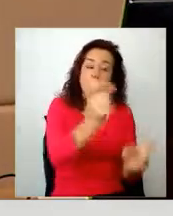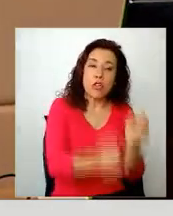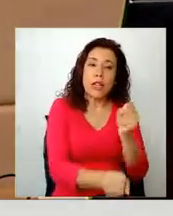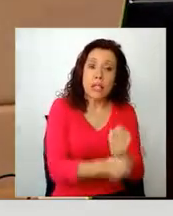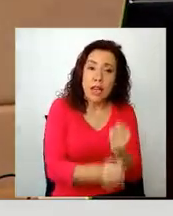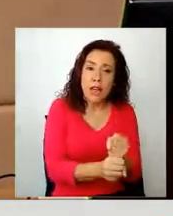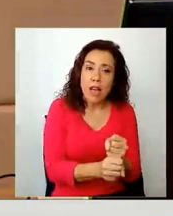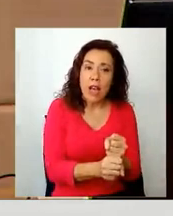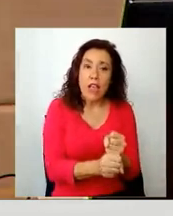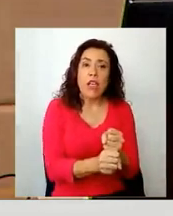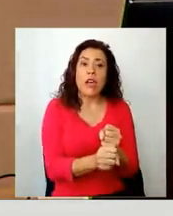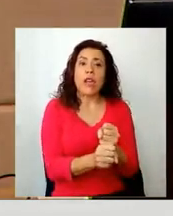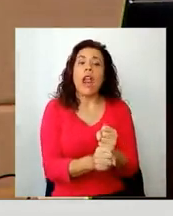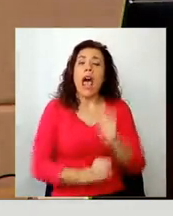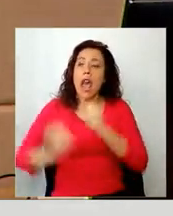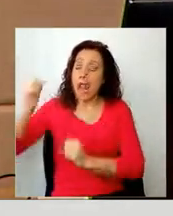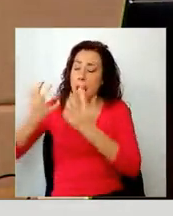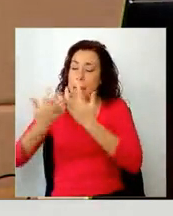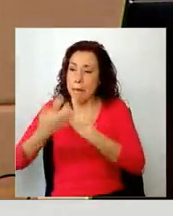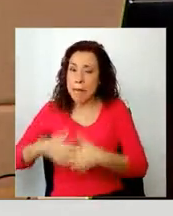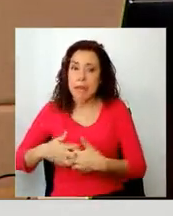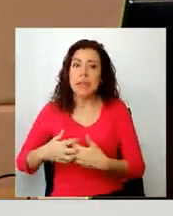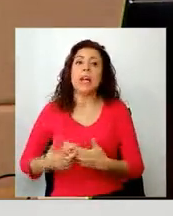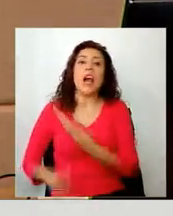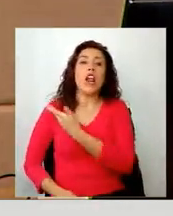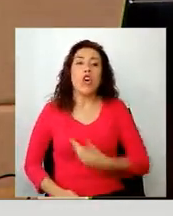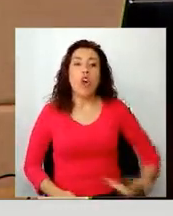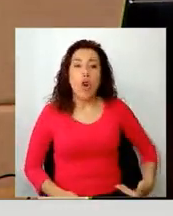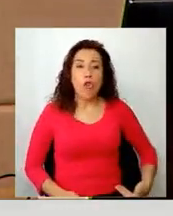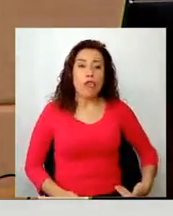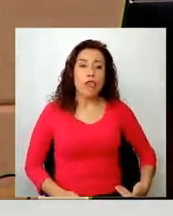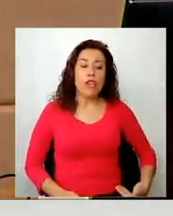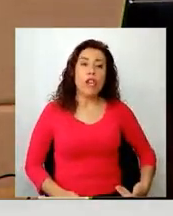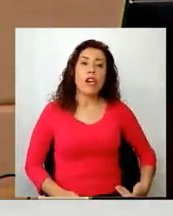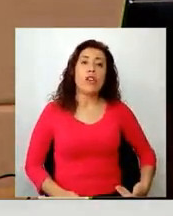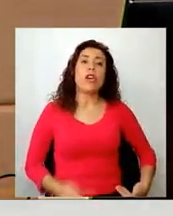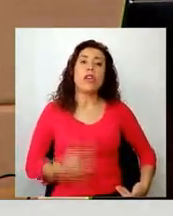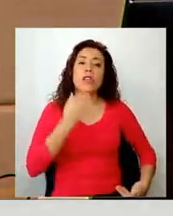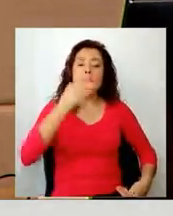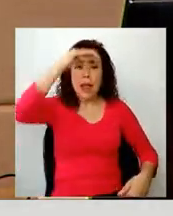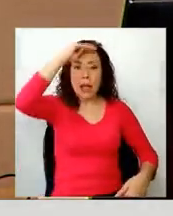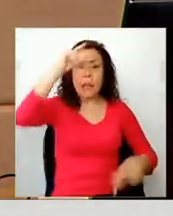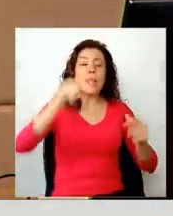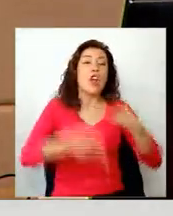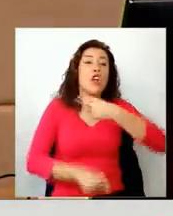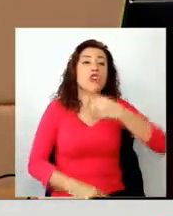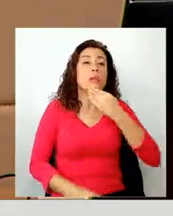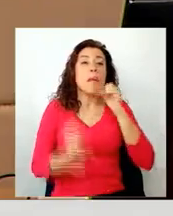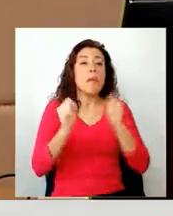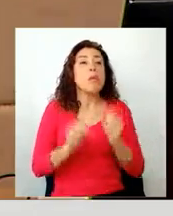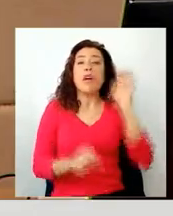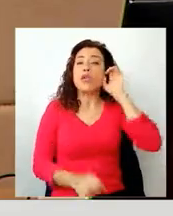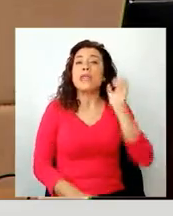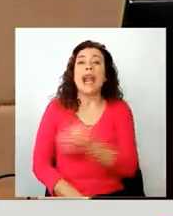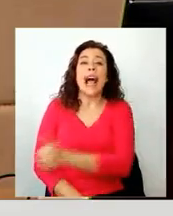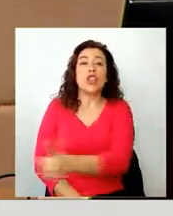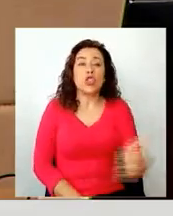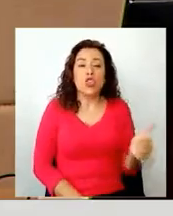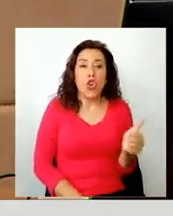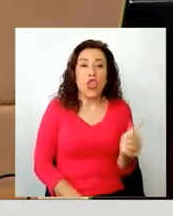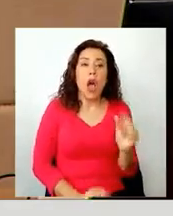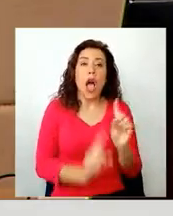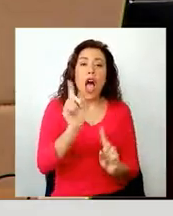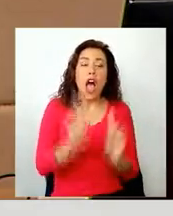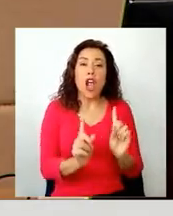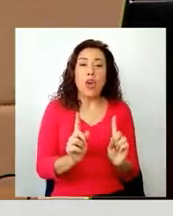a los empresarios no solo el gobierno y no solo a los expertos tenemos la capacidad de oírlos a todos Hay algunos que deberían empezar